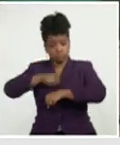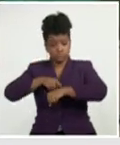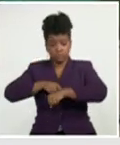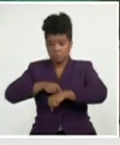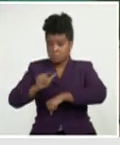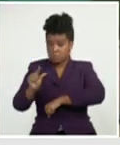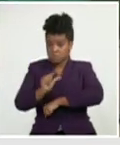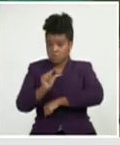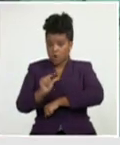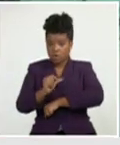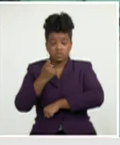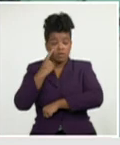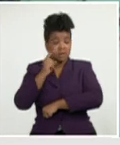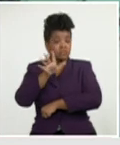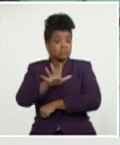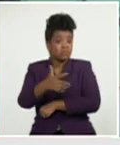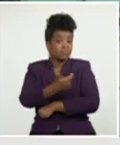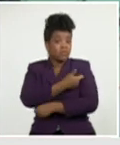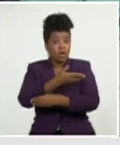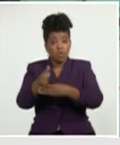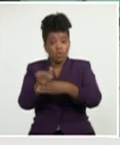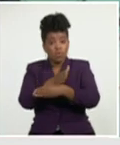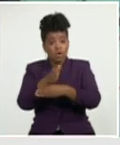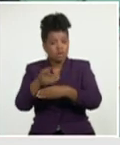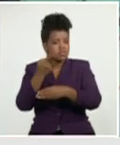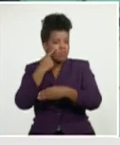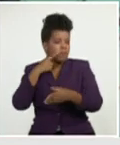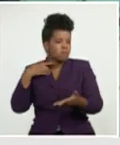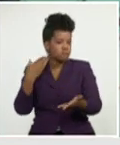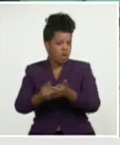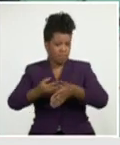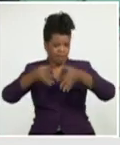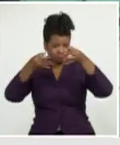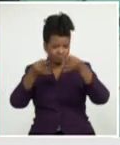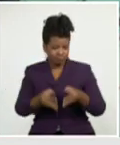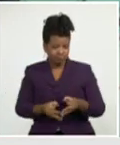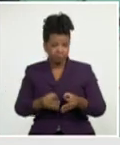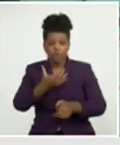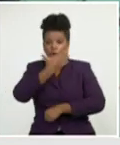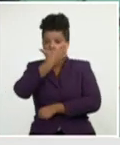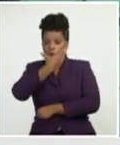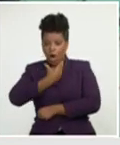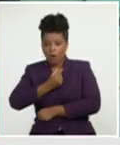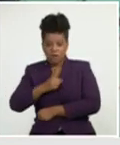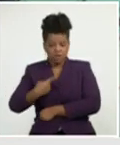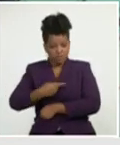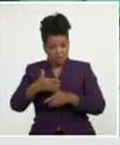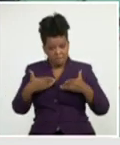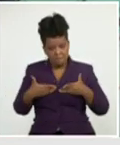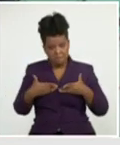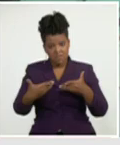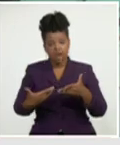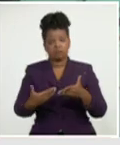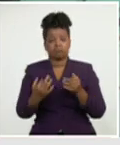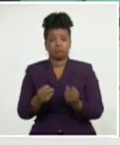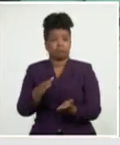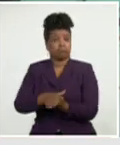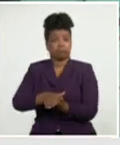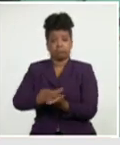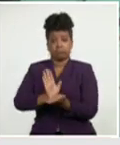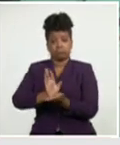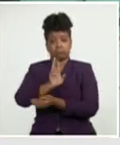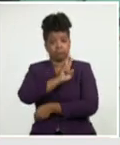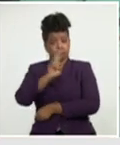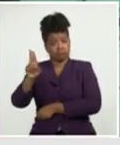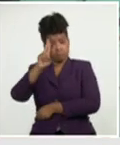5 candidatos vacunales. Yo creo que eso es una muestra fehaciente de los jóvenes, de poder patentizar el compromiso que tenemos con nuestra salud, con